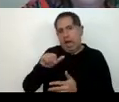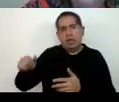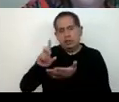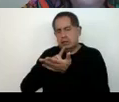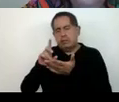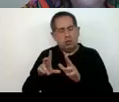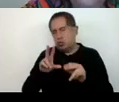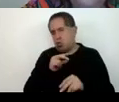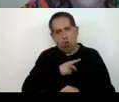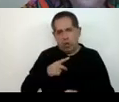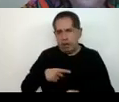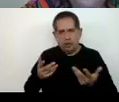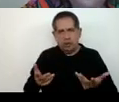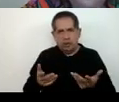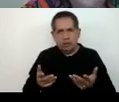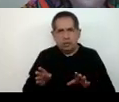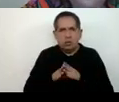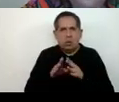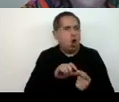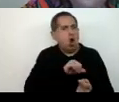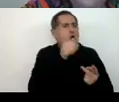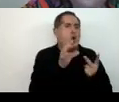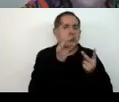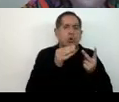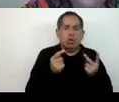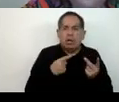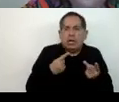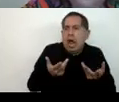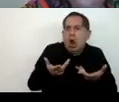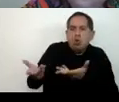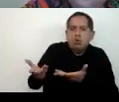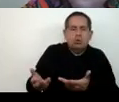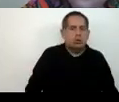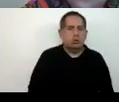con discapacidad, ¿qué alternativas pueden entonces ofrecerse?